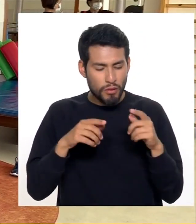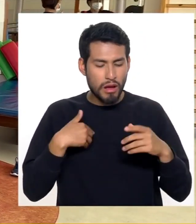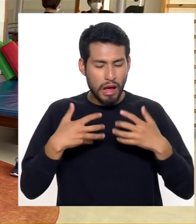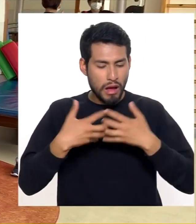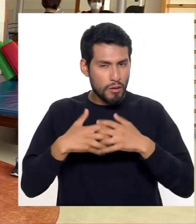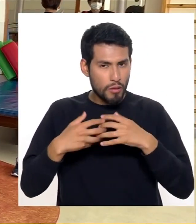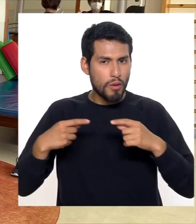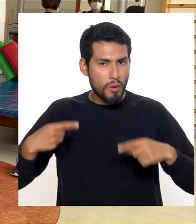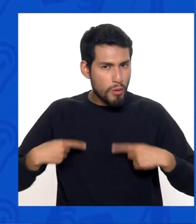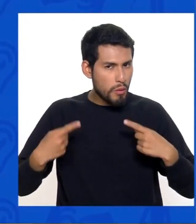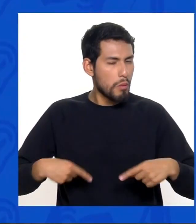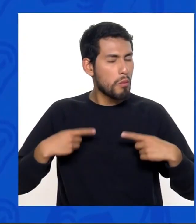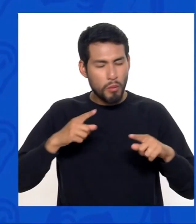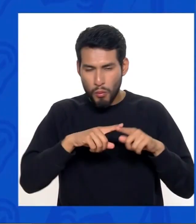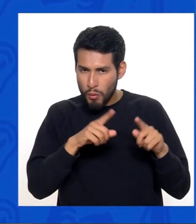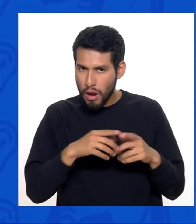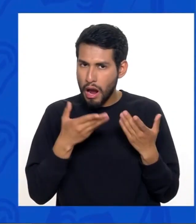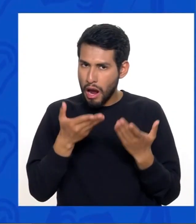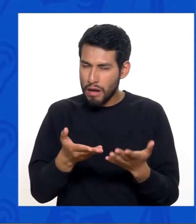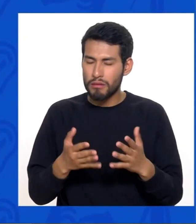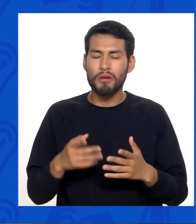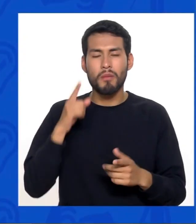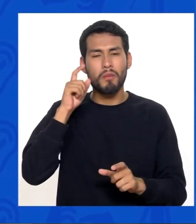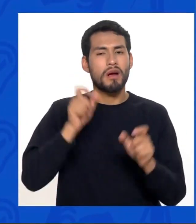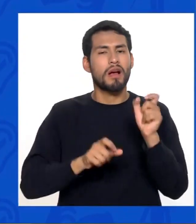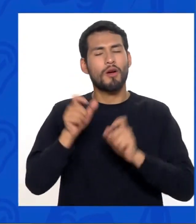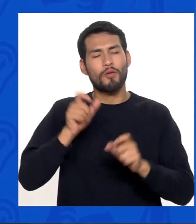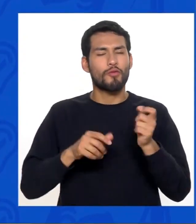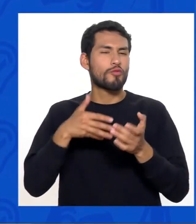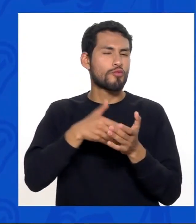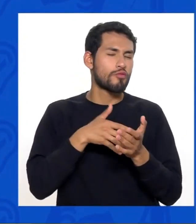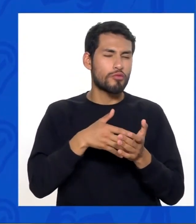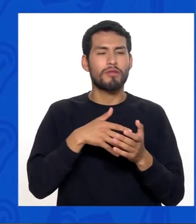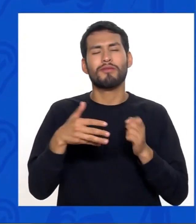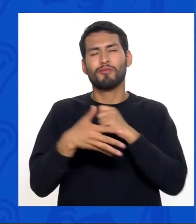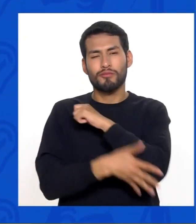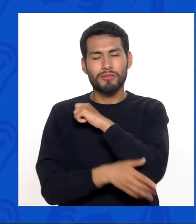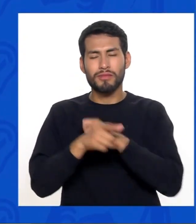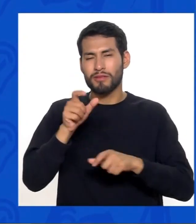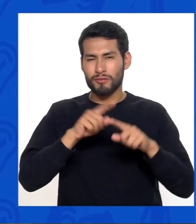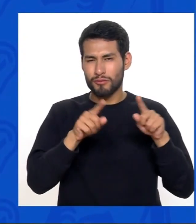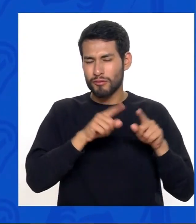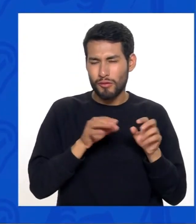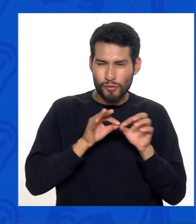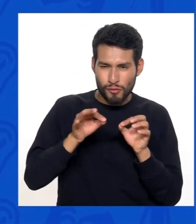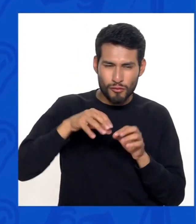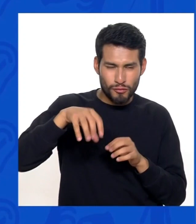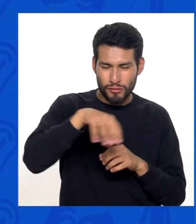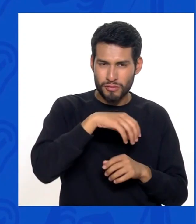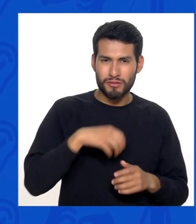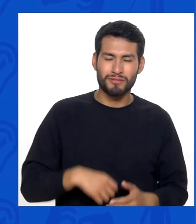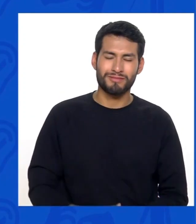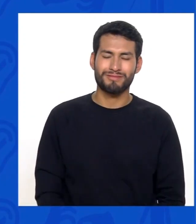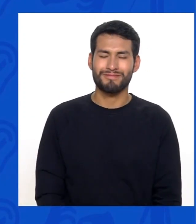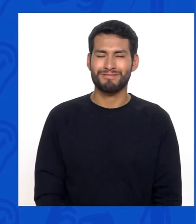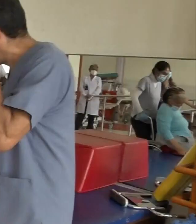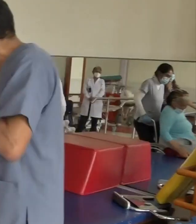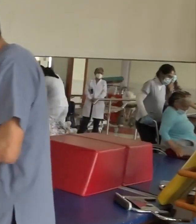ayudas biomecánicas, tales como sillas de ruedas, a las personas más vulnerables de las diferentes